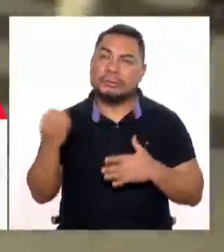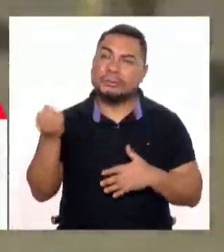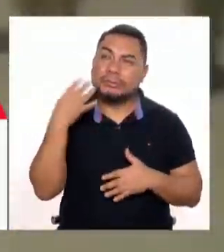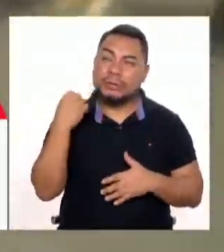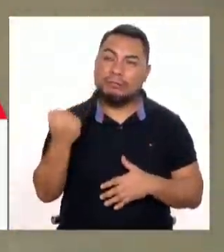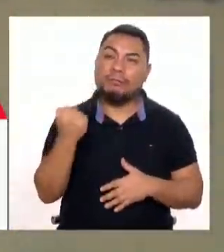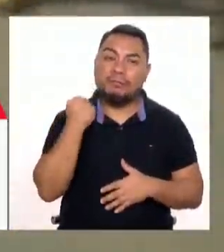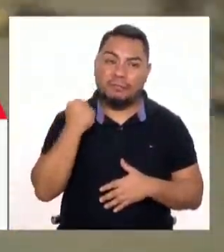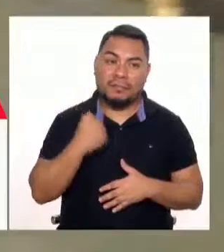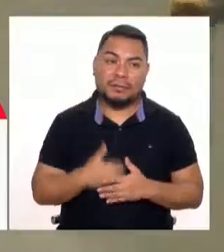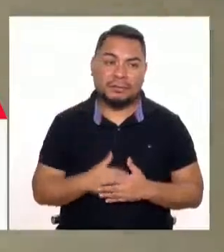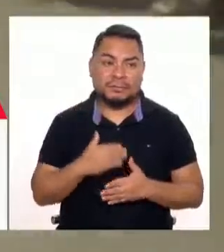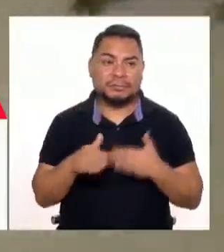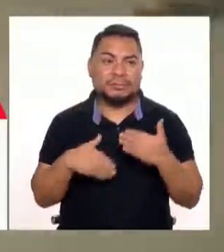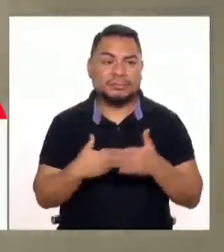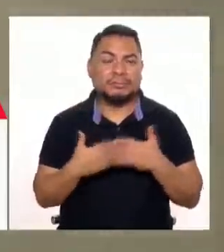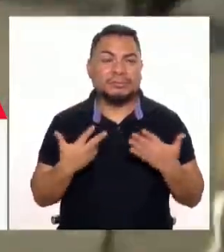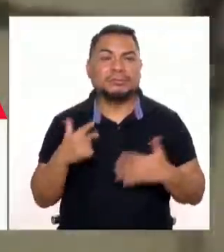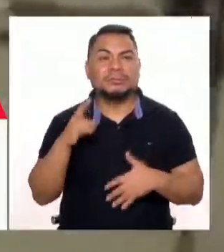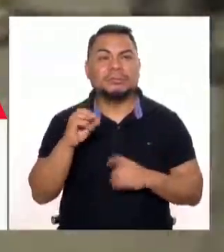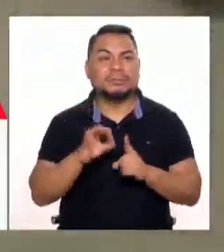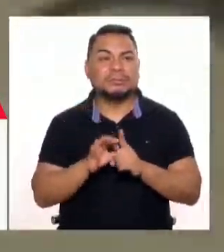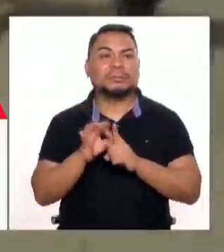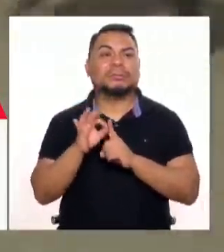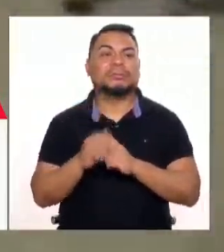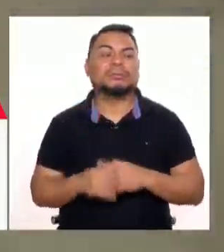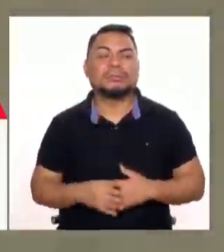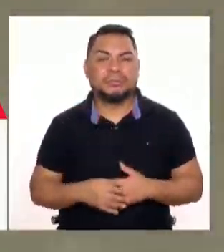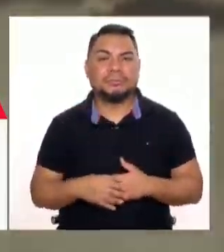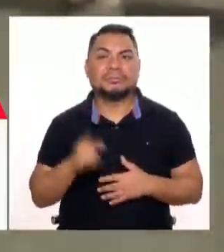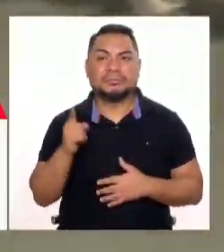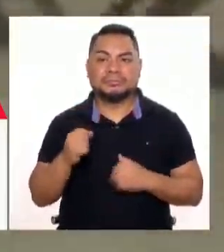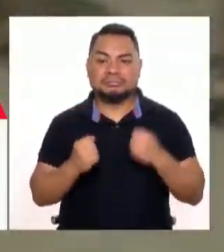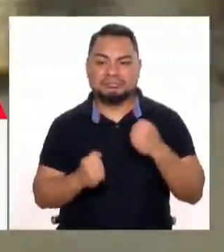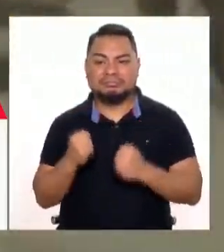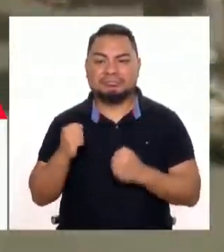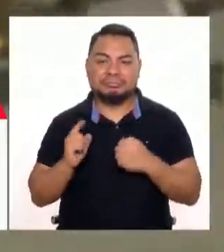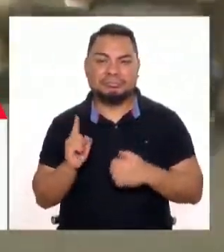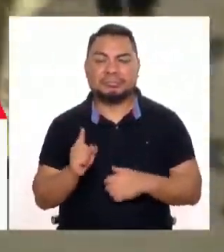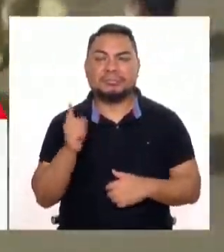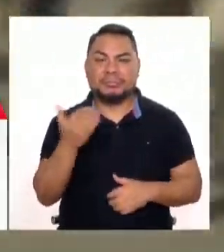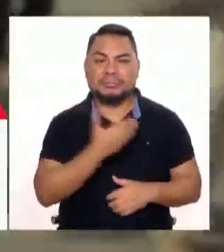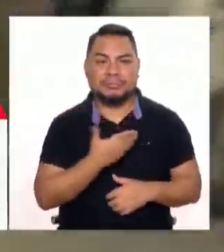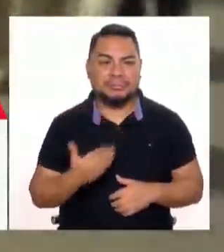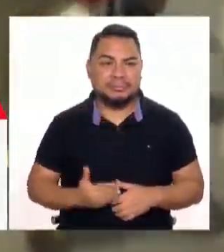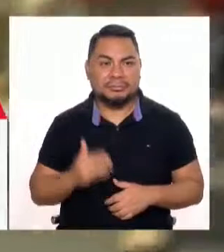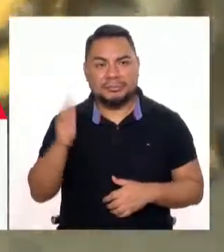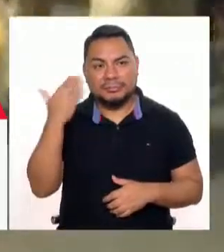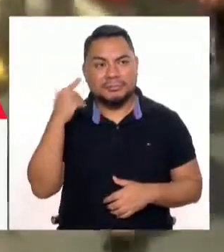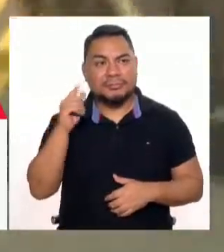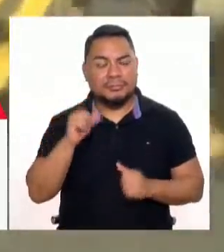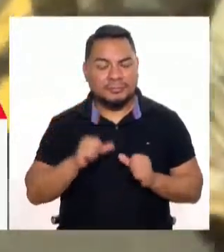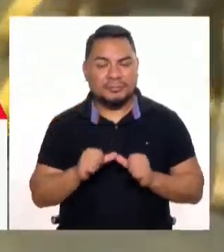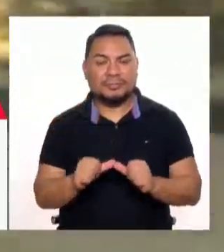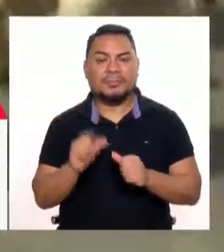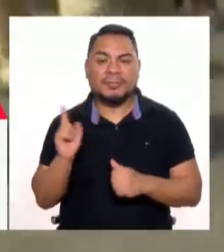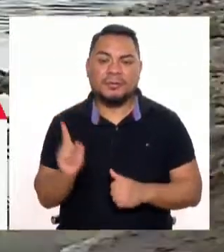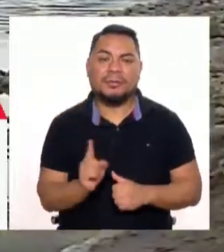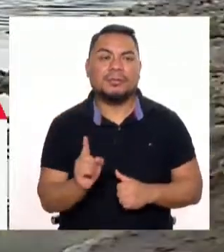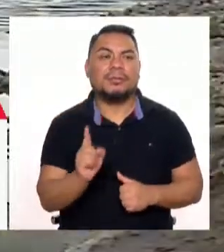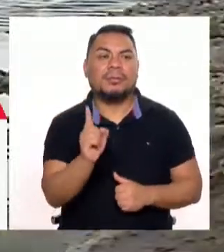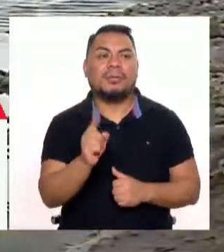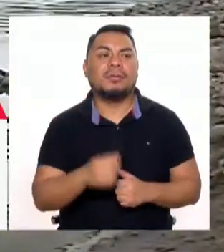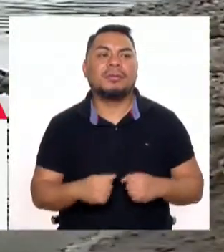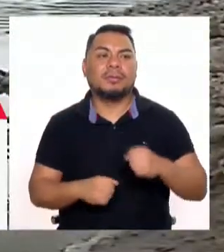sol que estamos cerca de los treinta grados centígrados la presidenta continúa corriendo